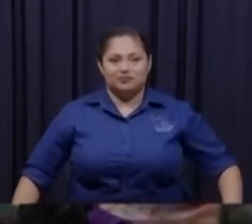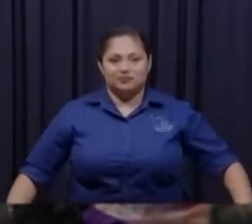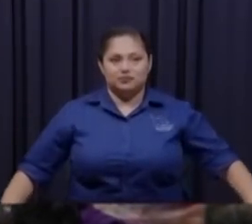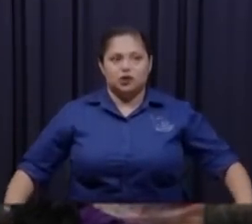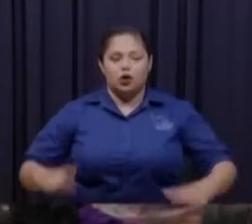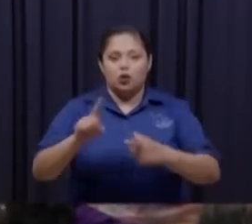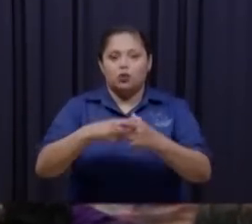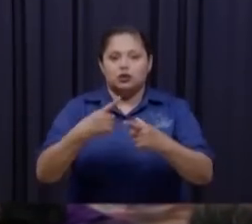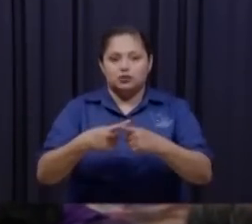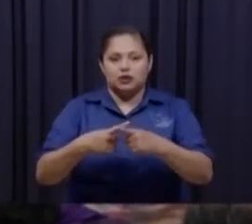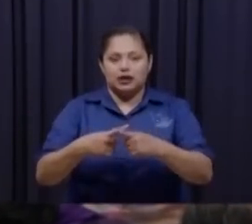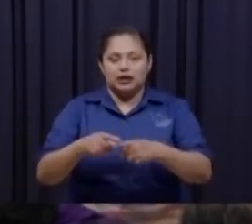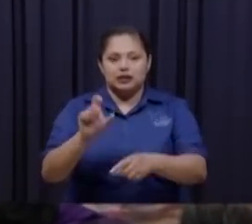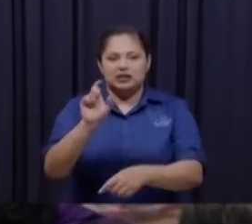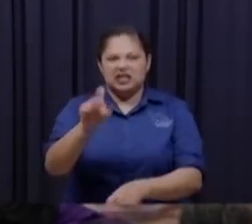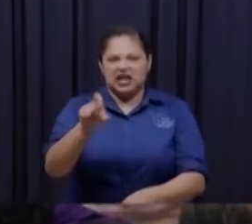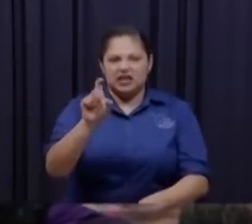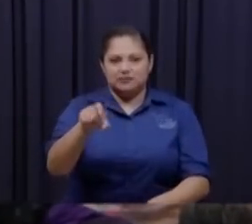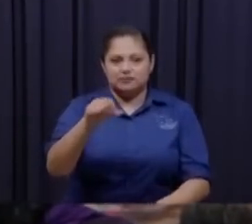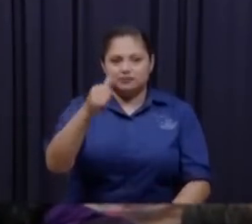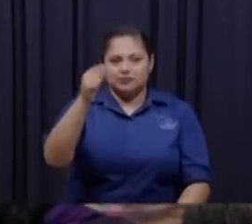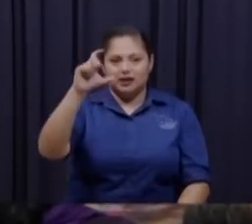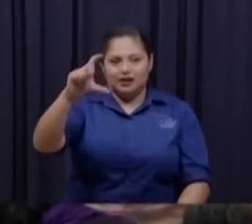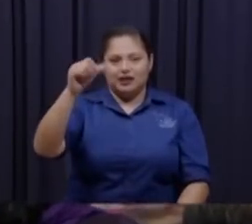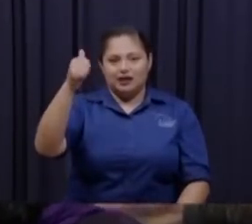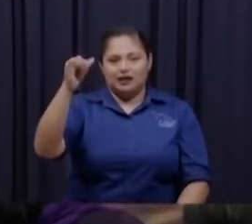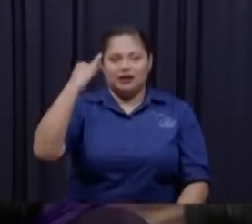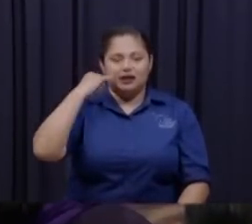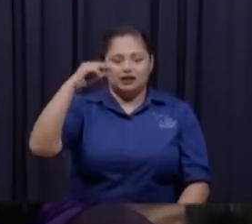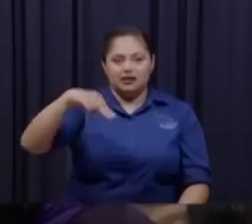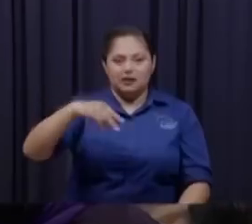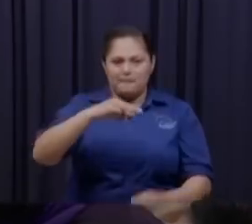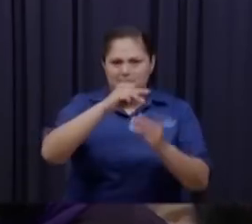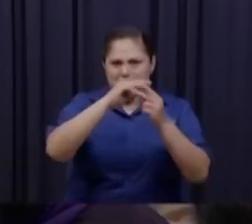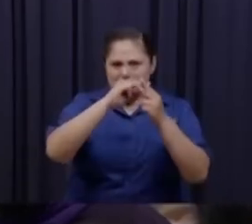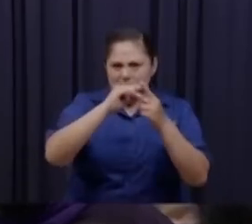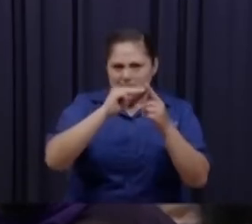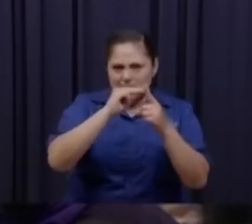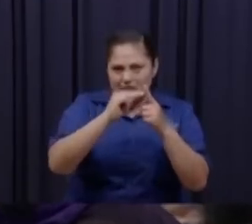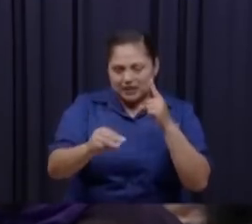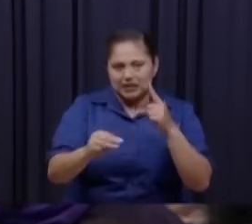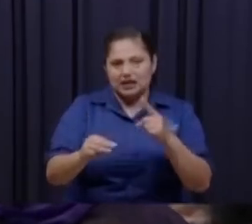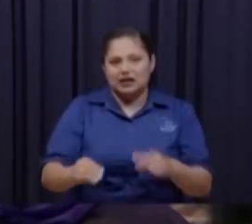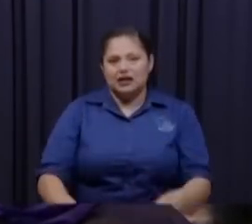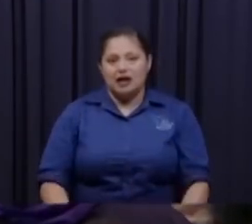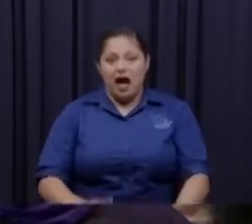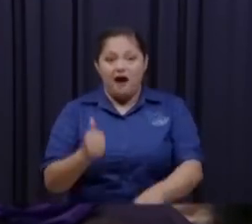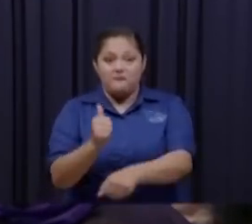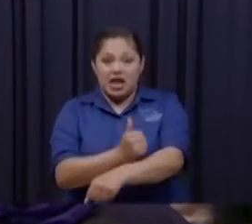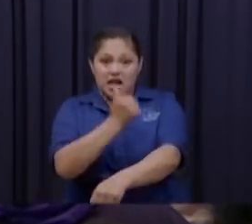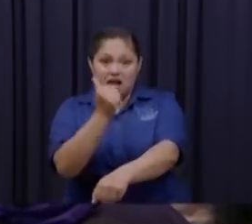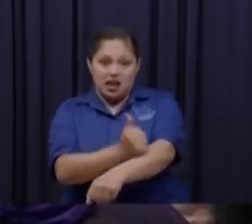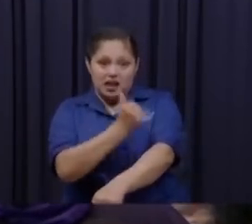Cuando Caín mata a su hermano, le dicen: